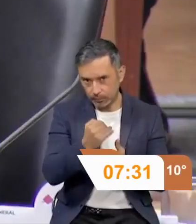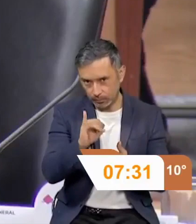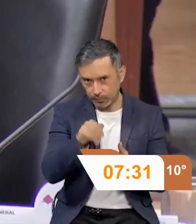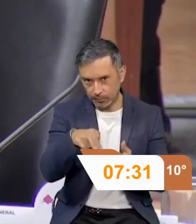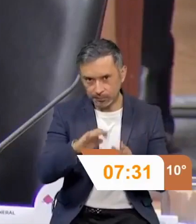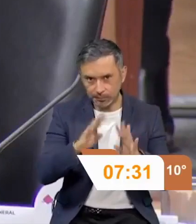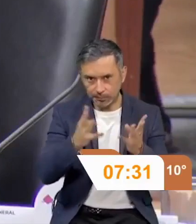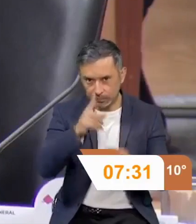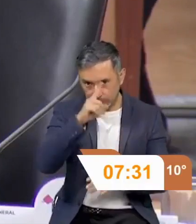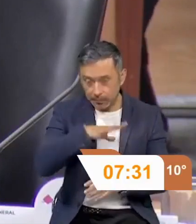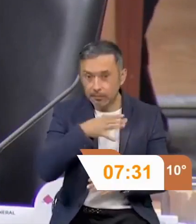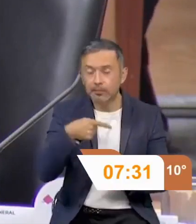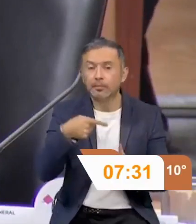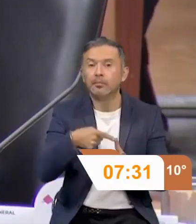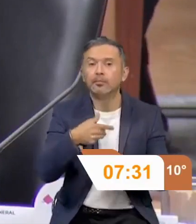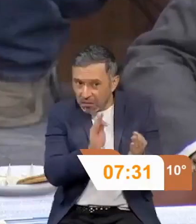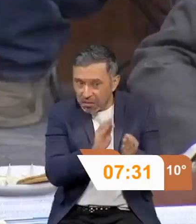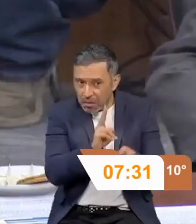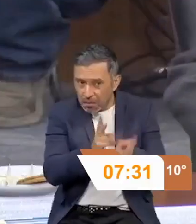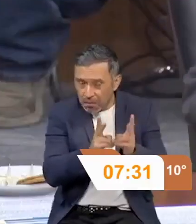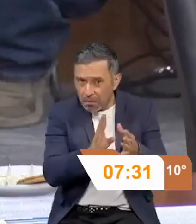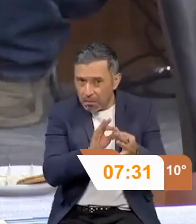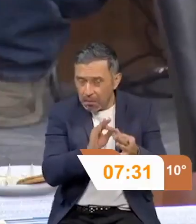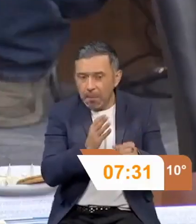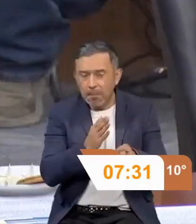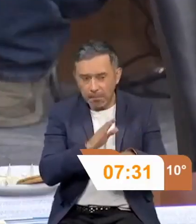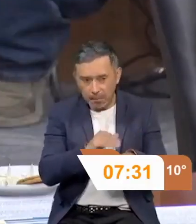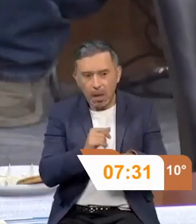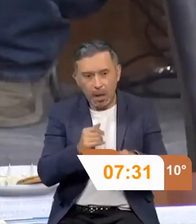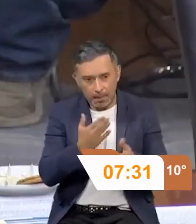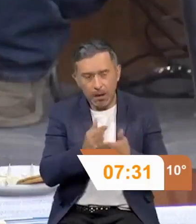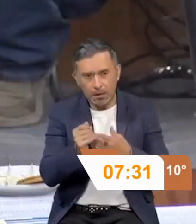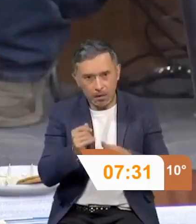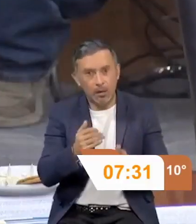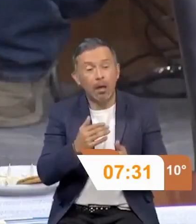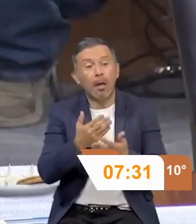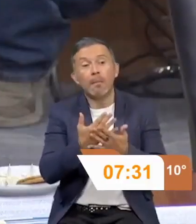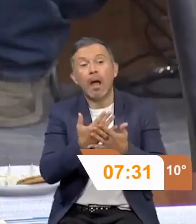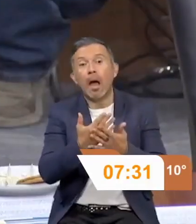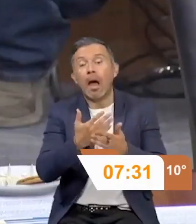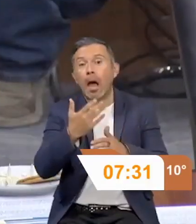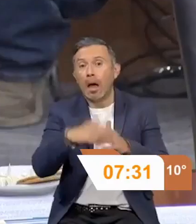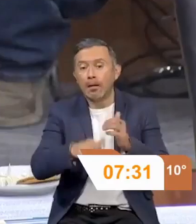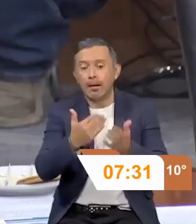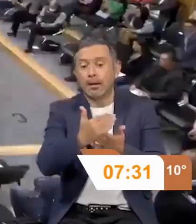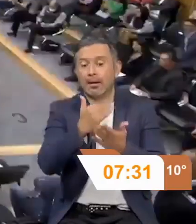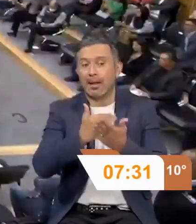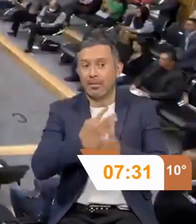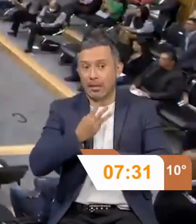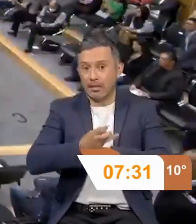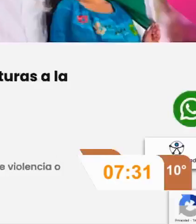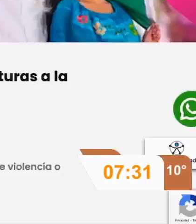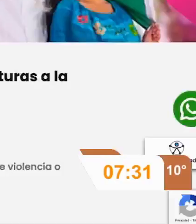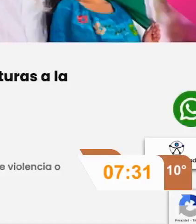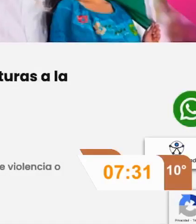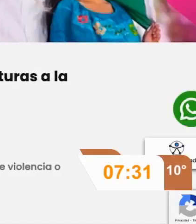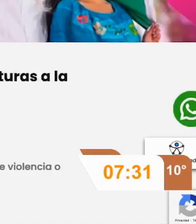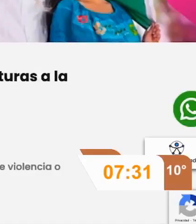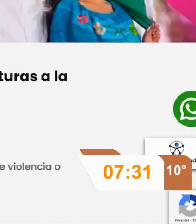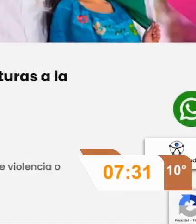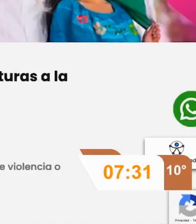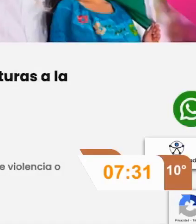desde este 20 de febrero hasta el 21 de Marzo los ciudadanos pueden enviar sus preguntas a través de las plataformas digitales y redes sociales del